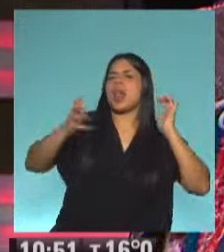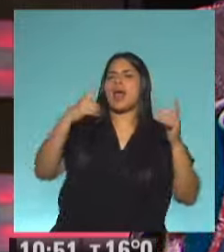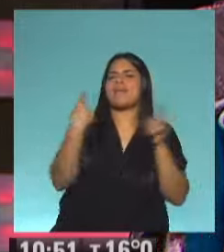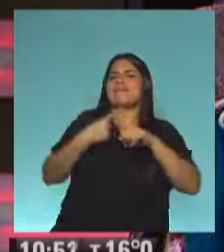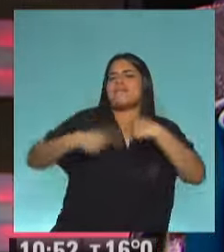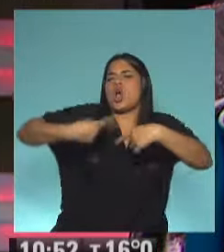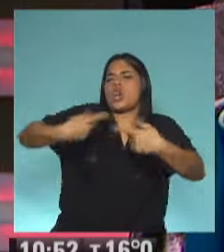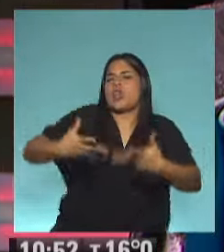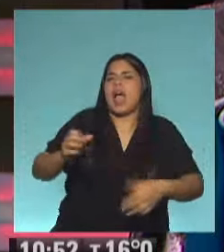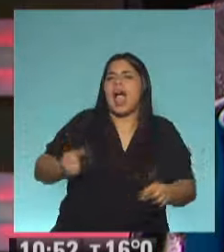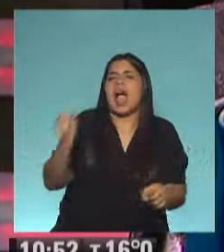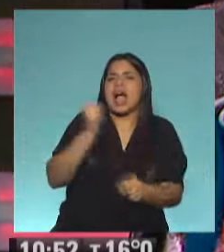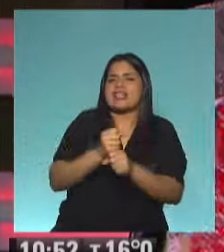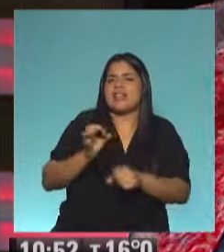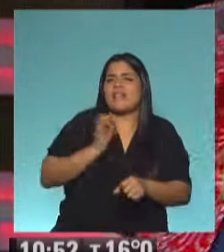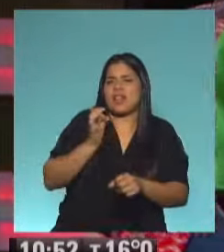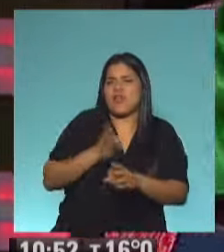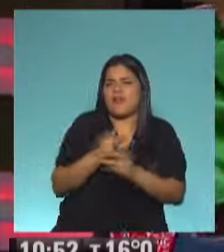las chicas lo piden!